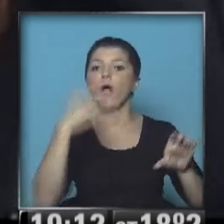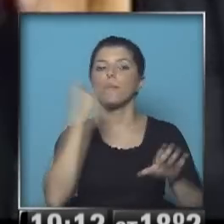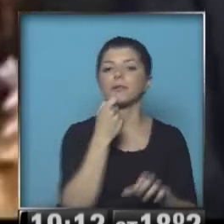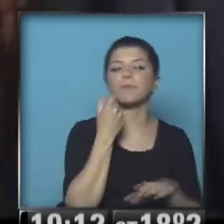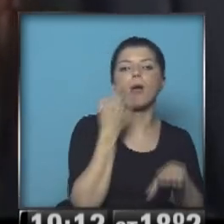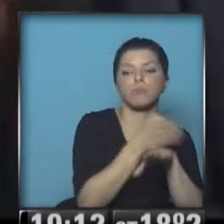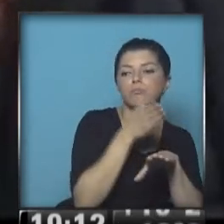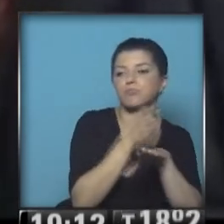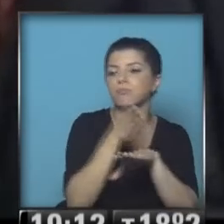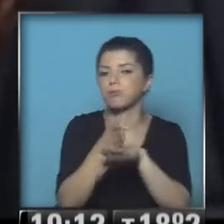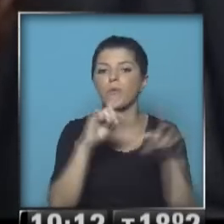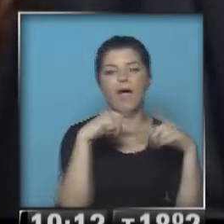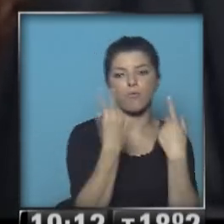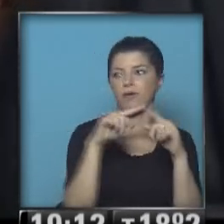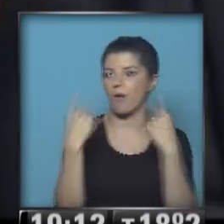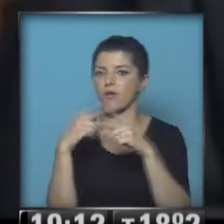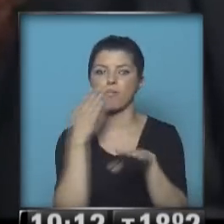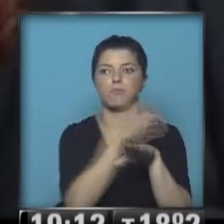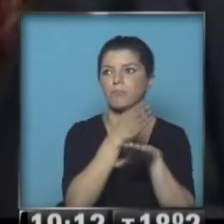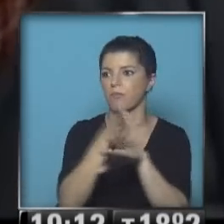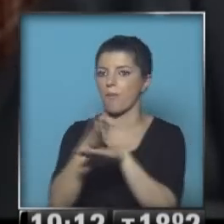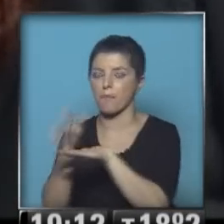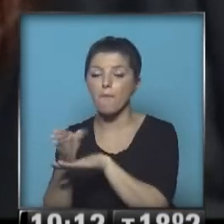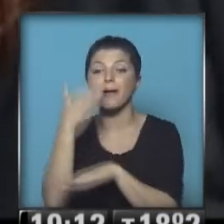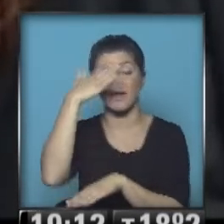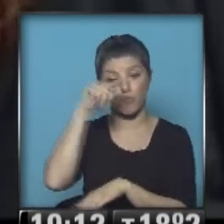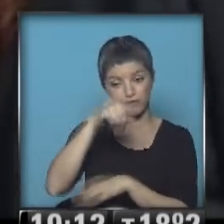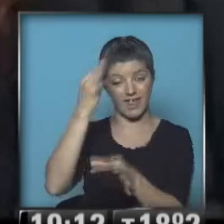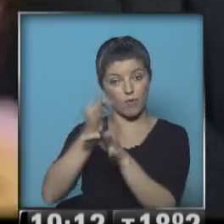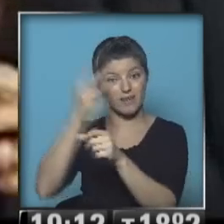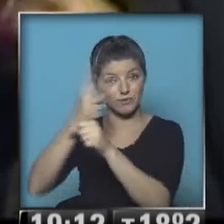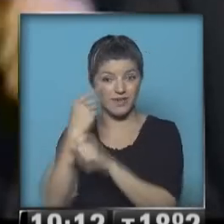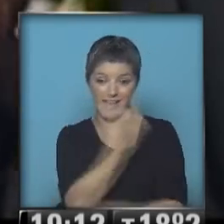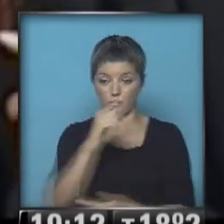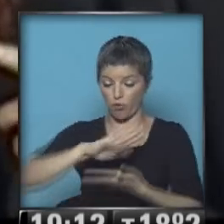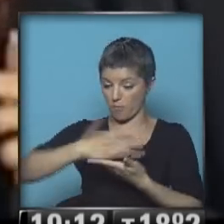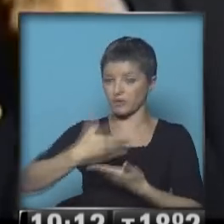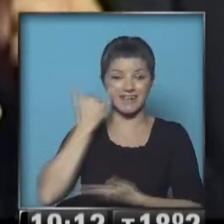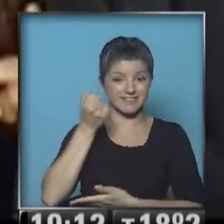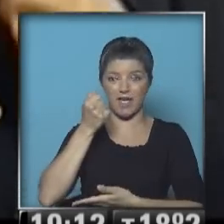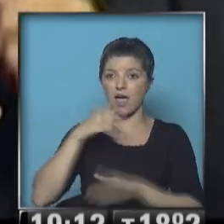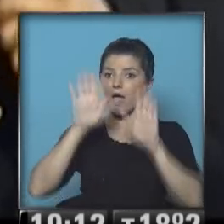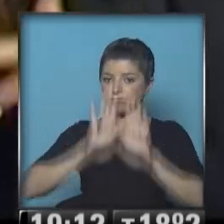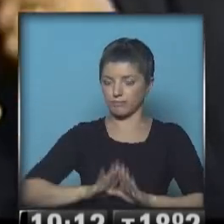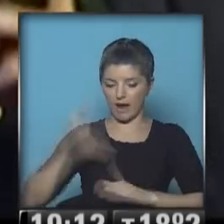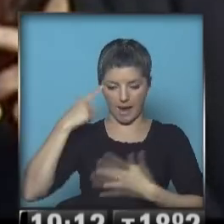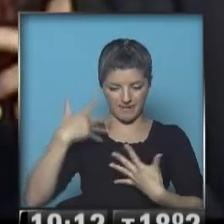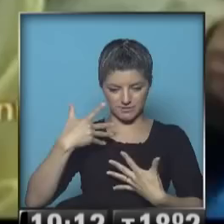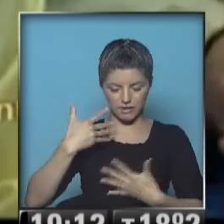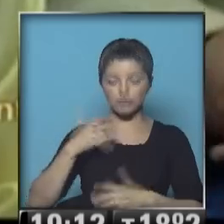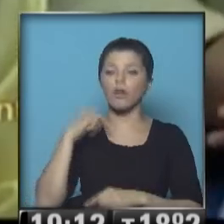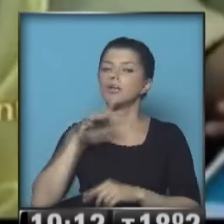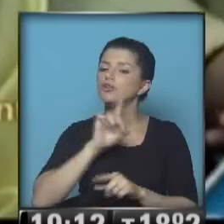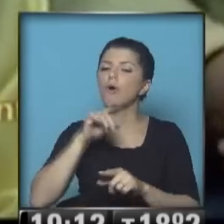para que cuando lleguen a la secundaria y tengan la netbook cada uno, ya estén preparados y no tengan que empezar un